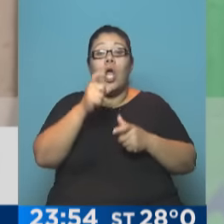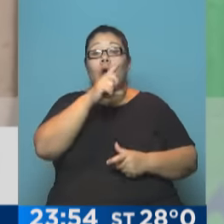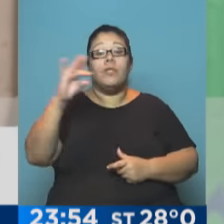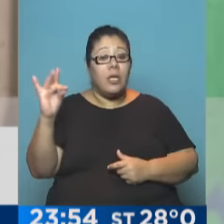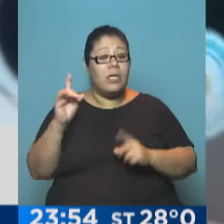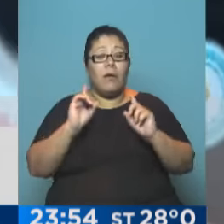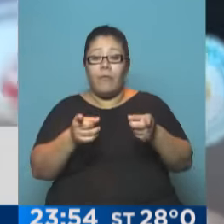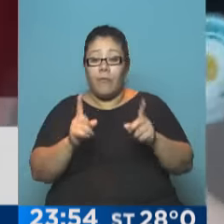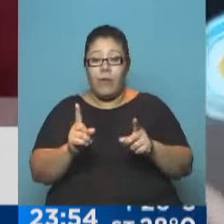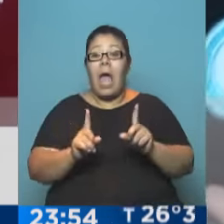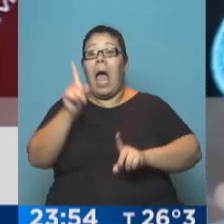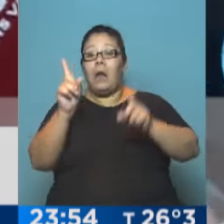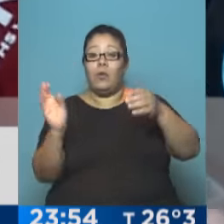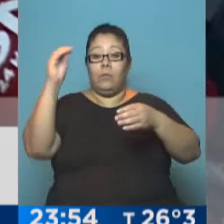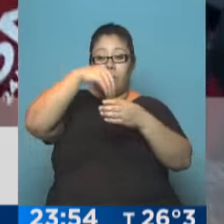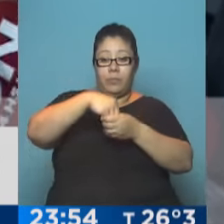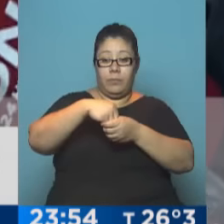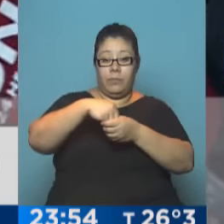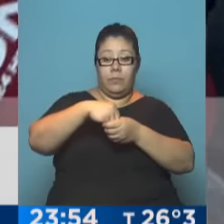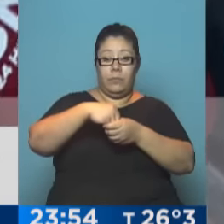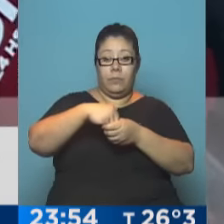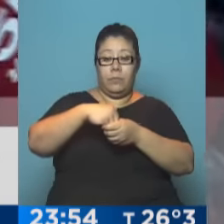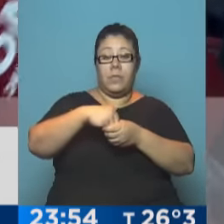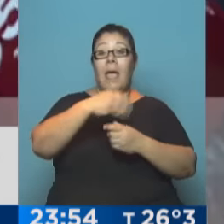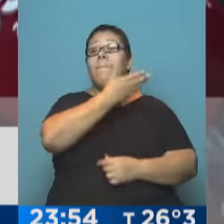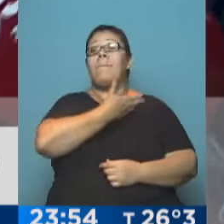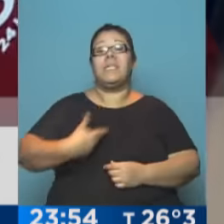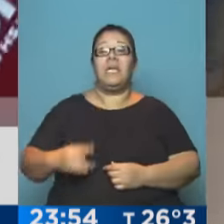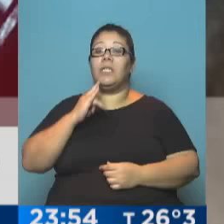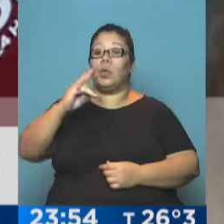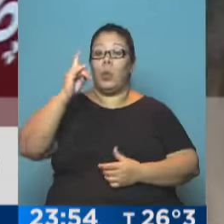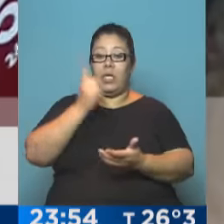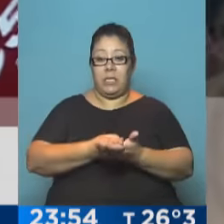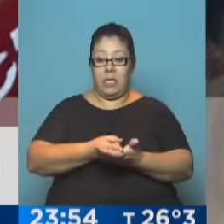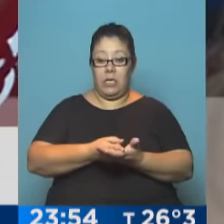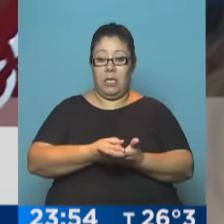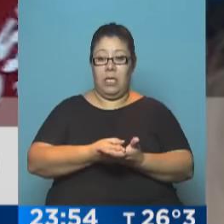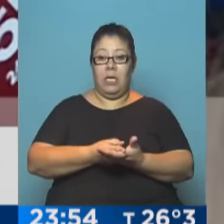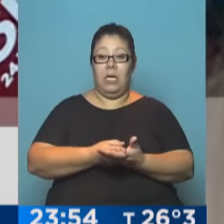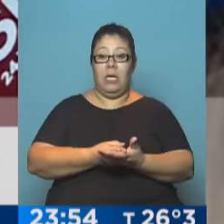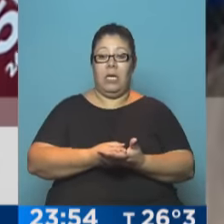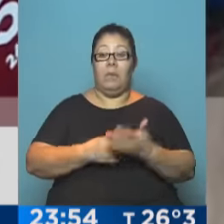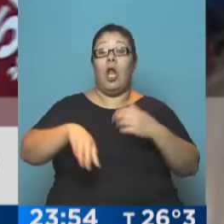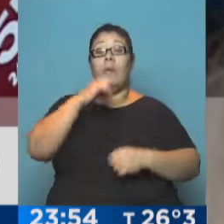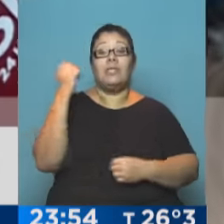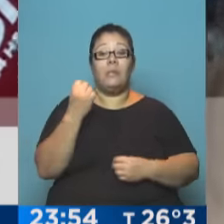Sí, se incorporan algunos, ¿no es cierto?, que lo tiene que definir el presidente. Pero fundamentalmente la tarea es tratar